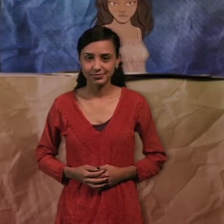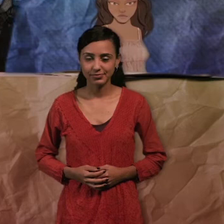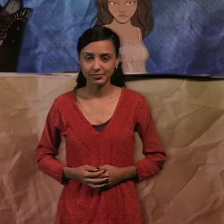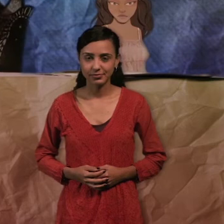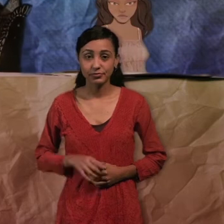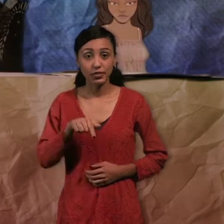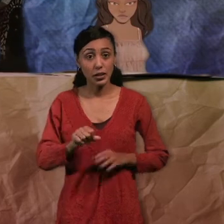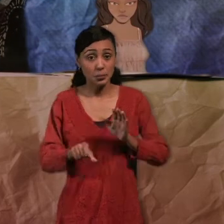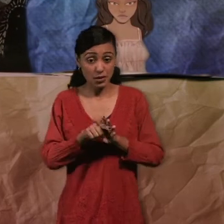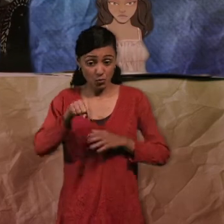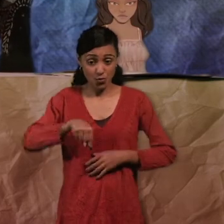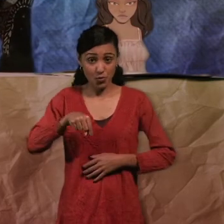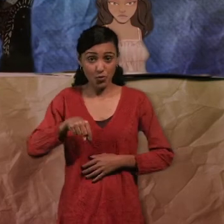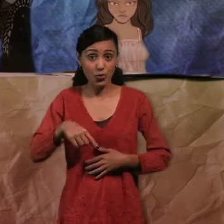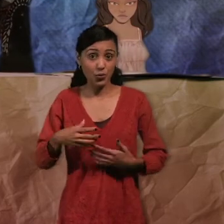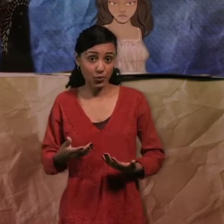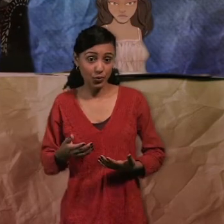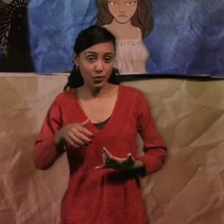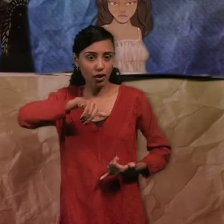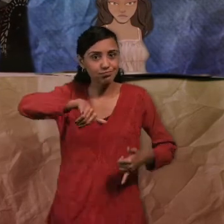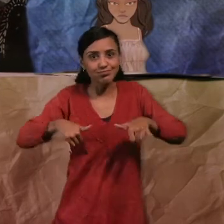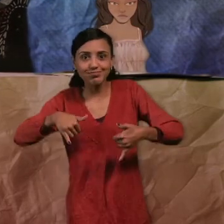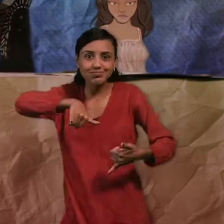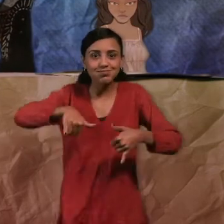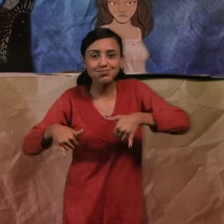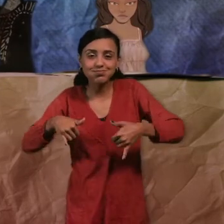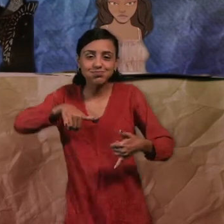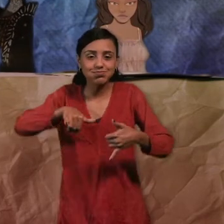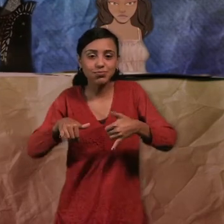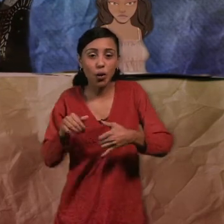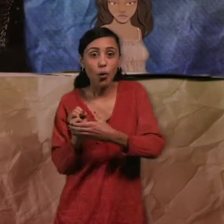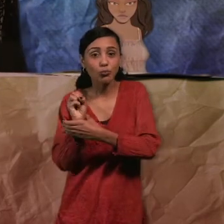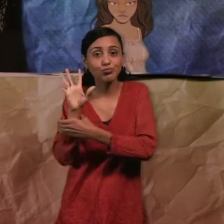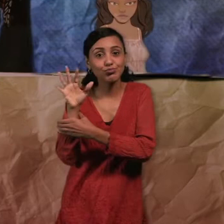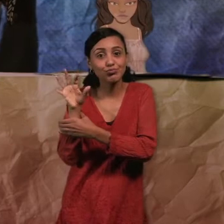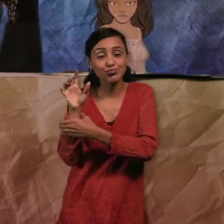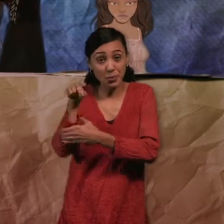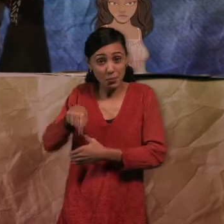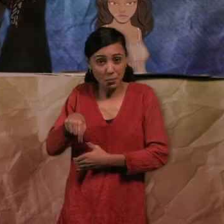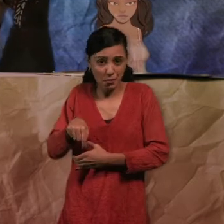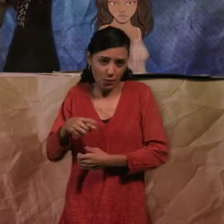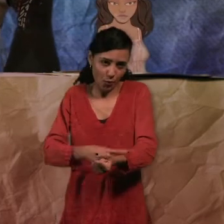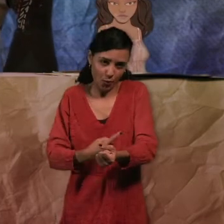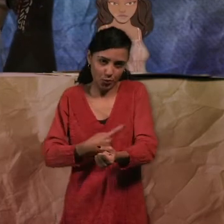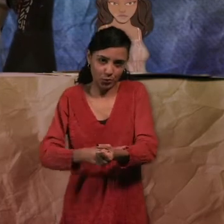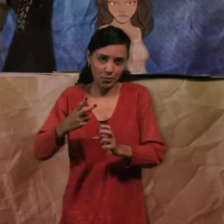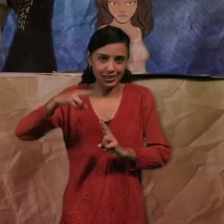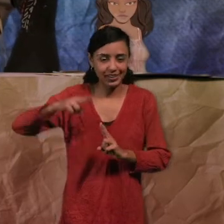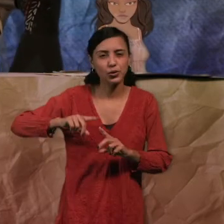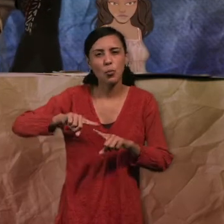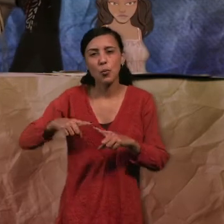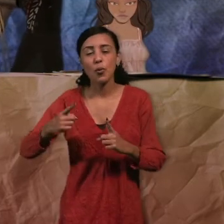Y hemos empezado en el día de hoy con estas marionetas, estos títeres que usualmente podemos ver en el teatro, porque es una técnica